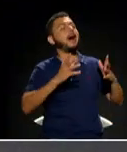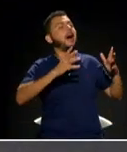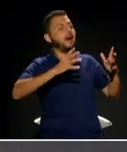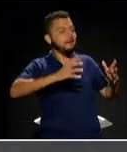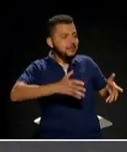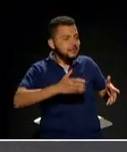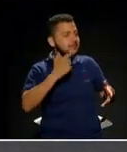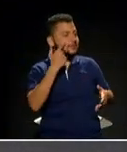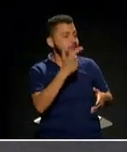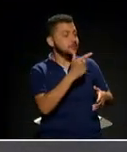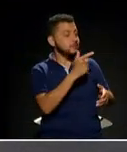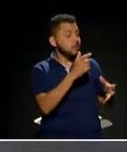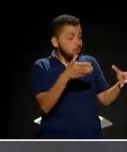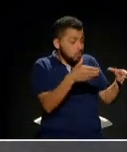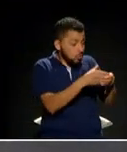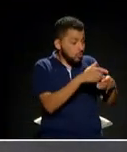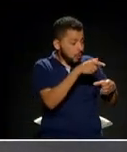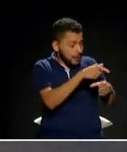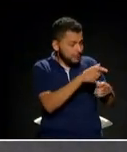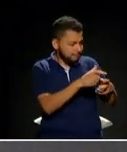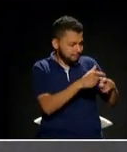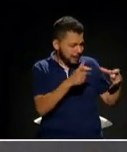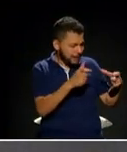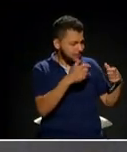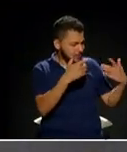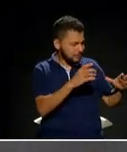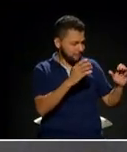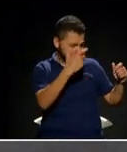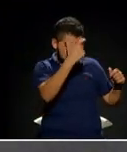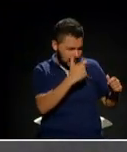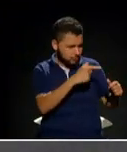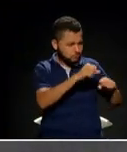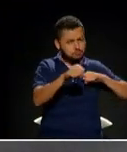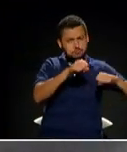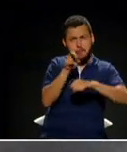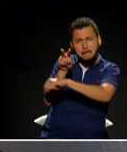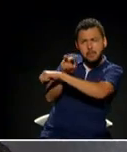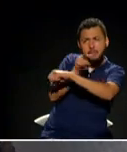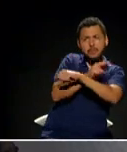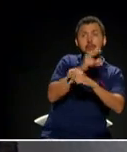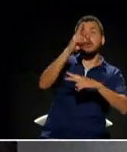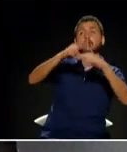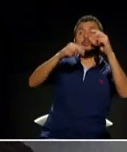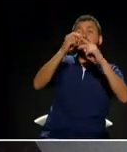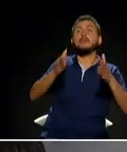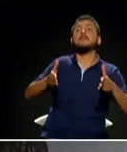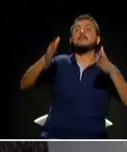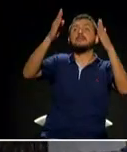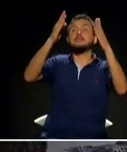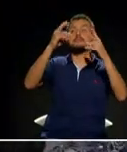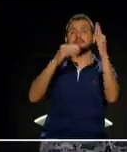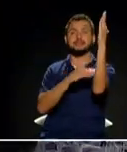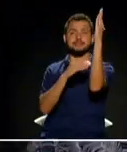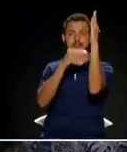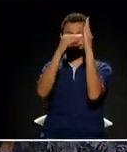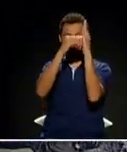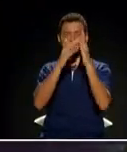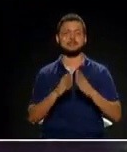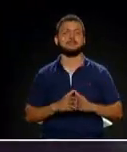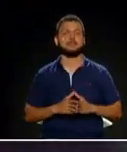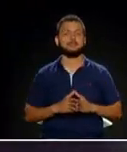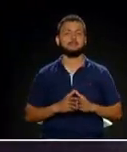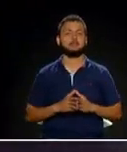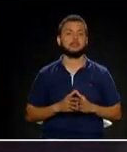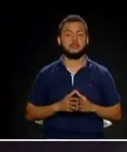para fortalecer esa entidad bien vamos a pasar entonces ahora con la candidata beatriz elena